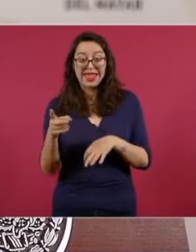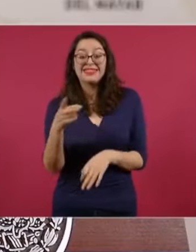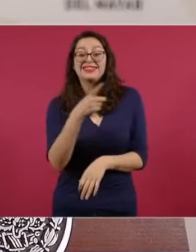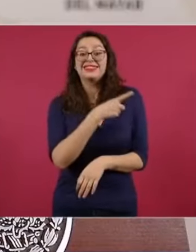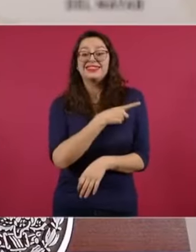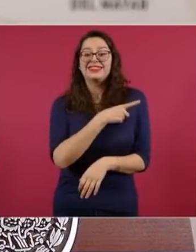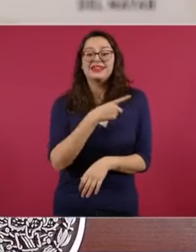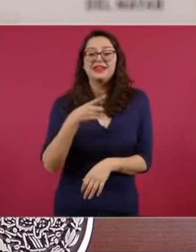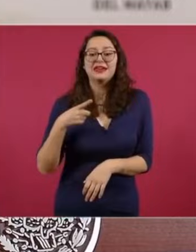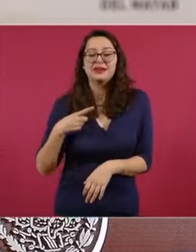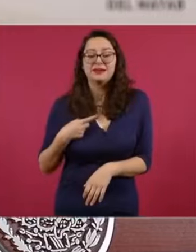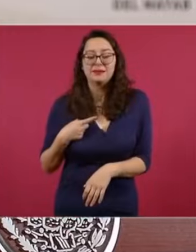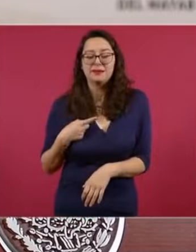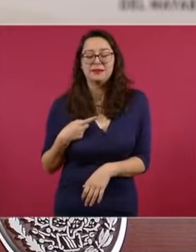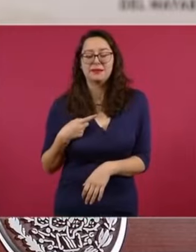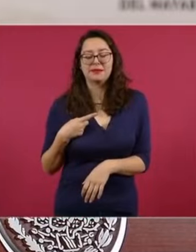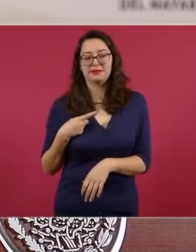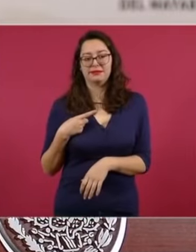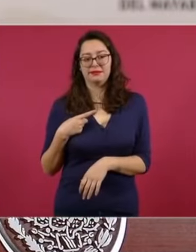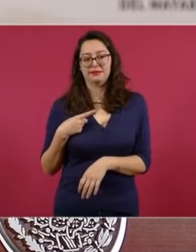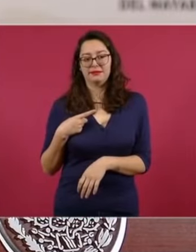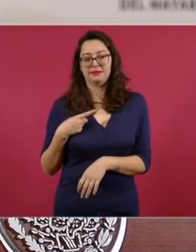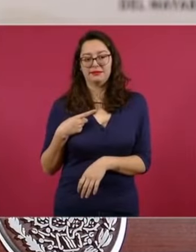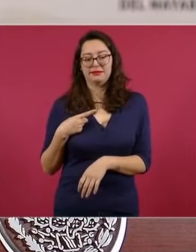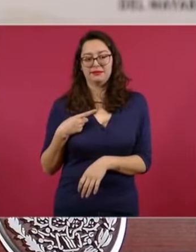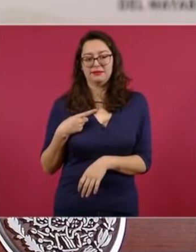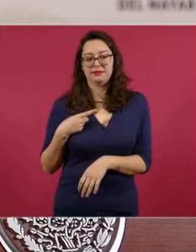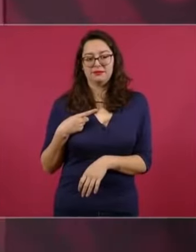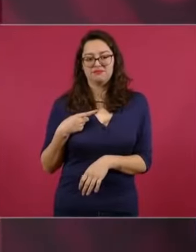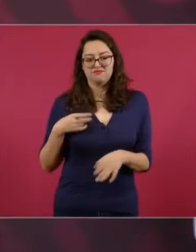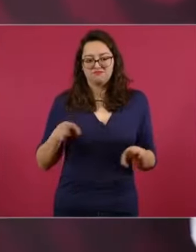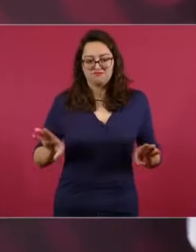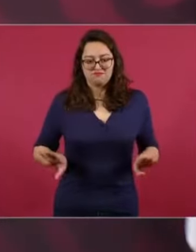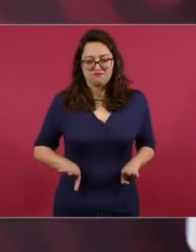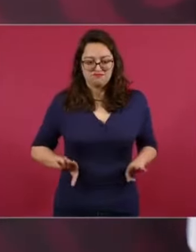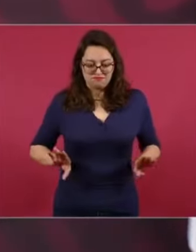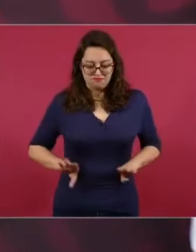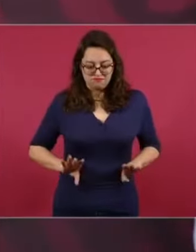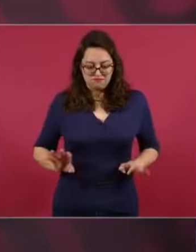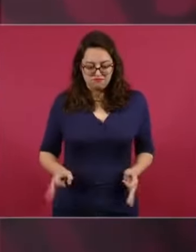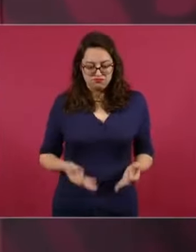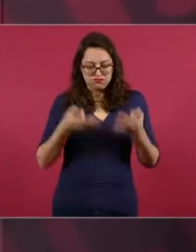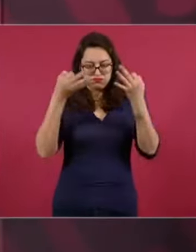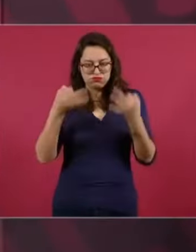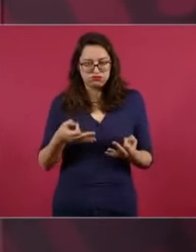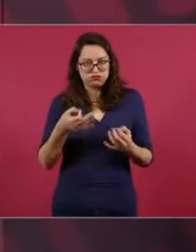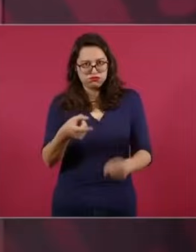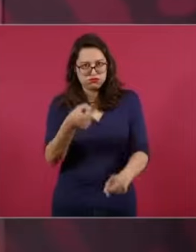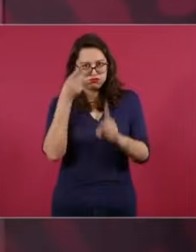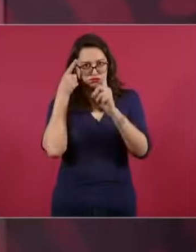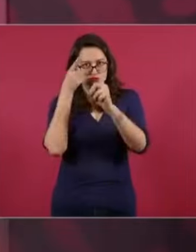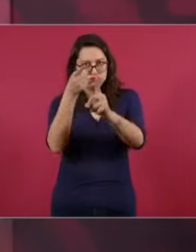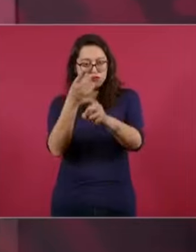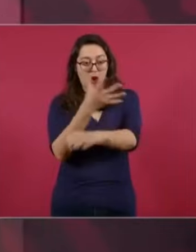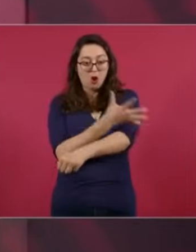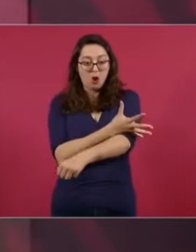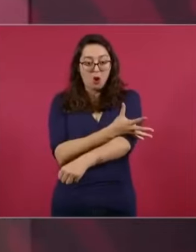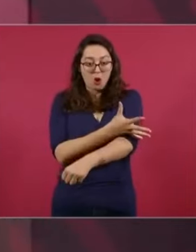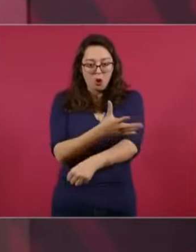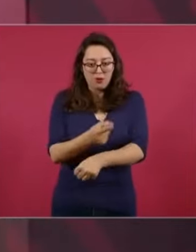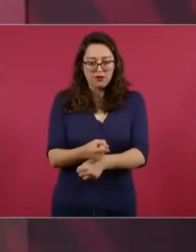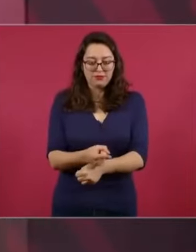se requiere de principios, de ideales, de